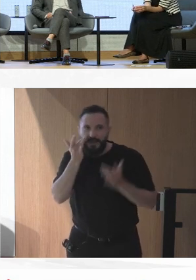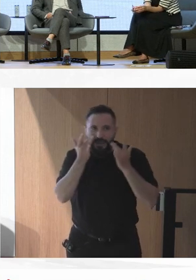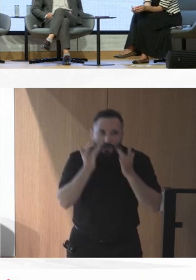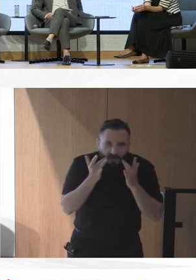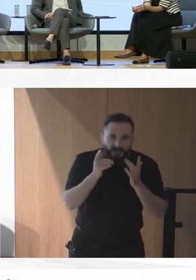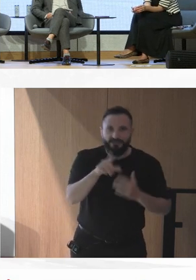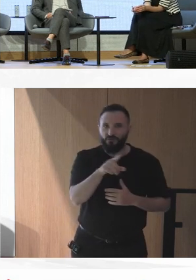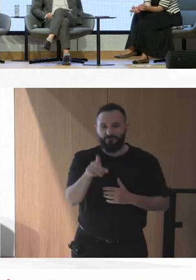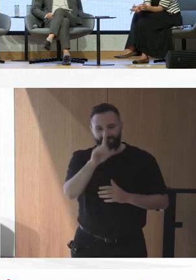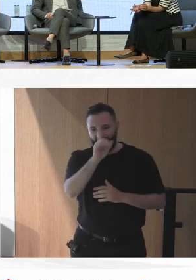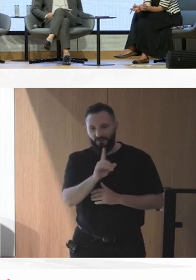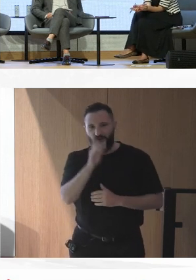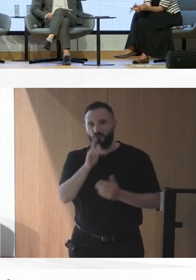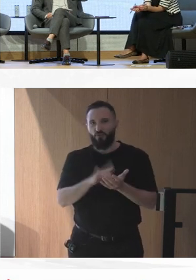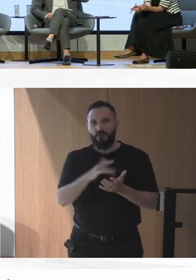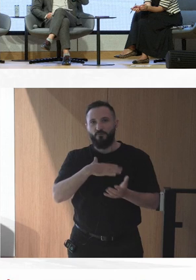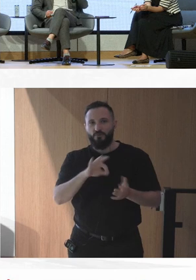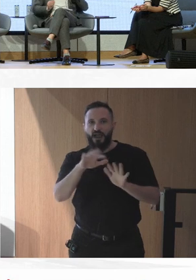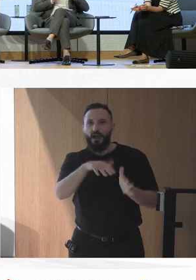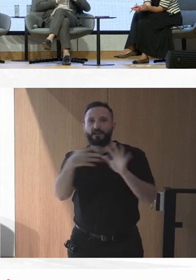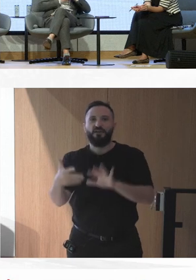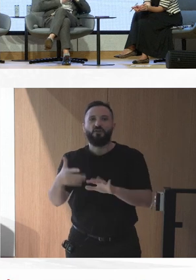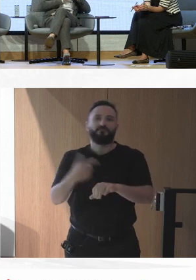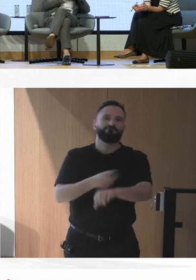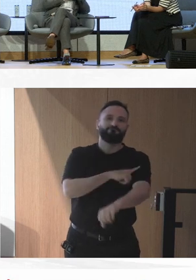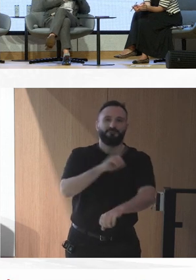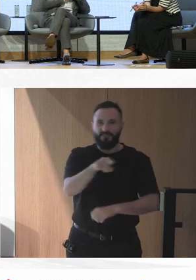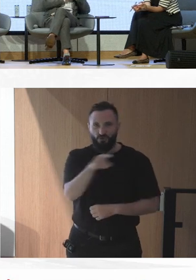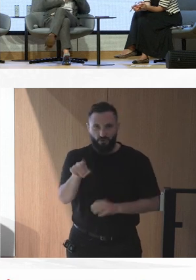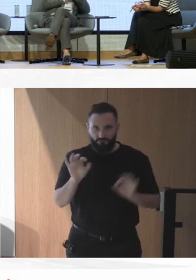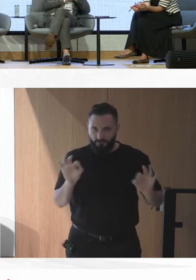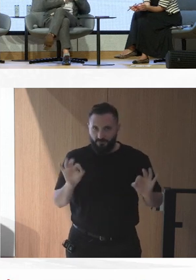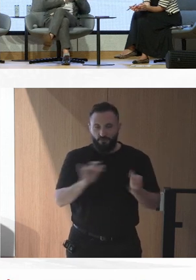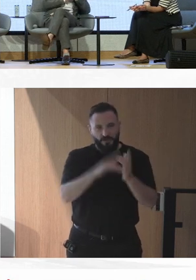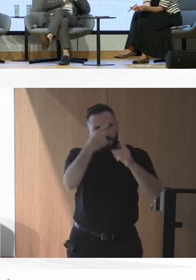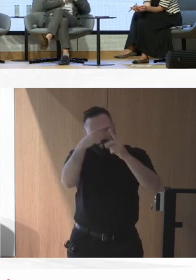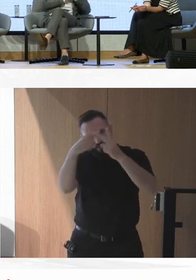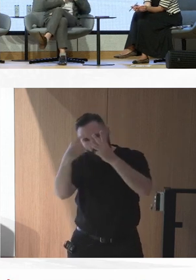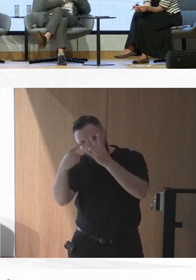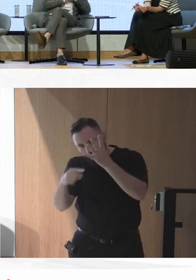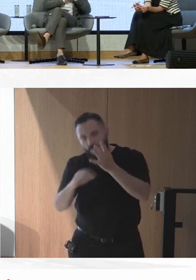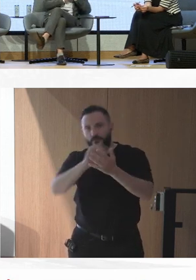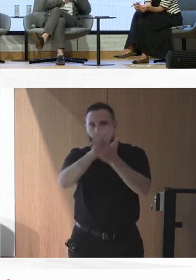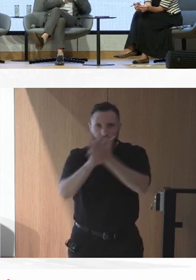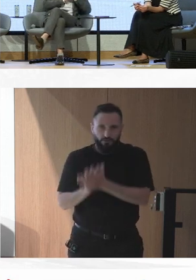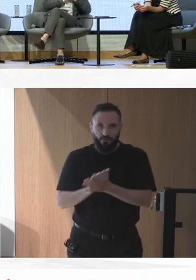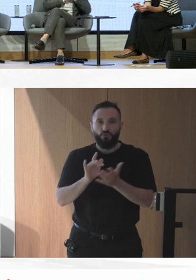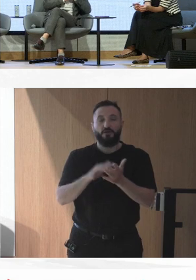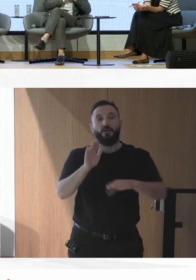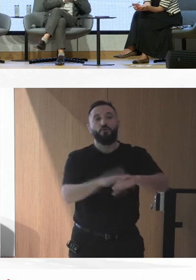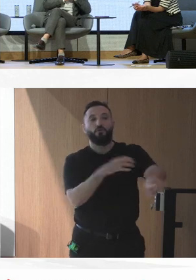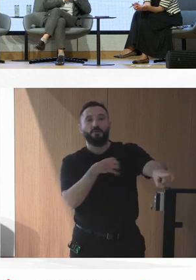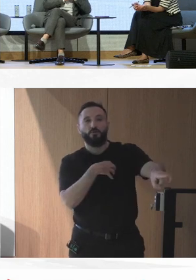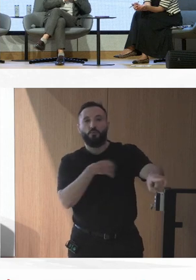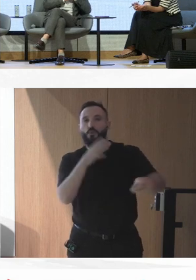aplicación desproporcionada o no, ¿no? Pero hay que decir que son varias cosas y al final la inimputabilidad, pues porque al